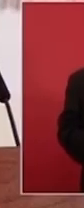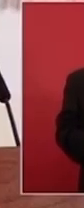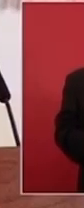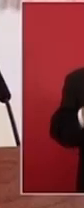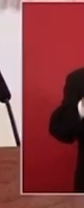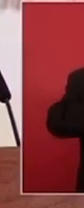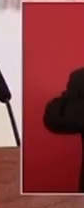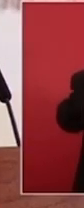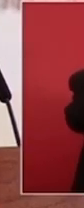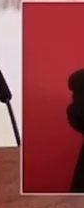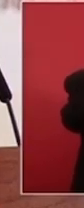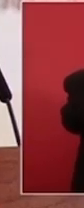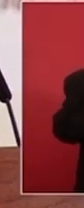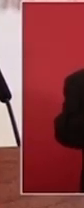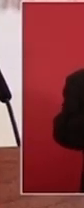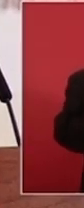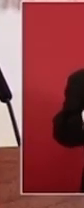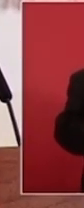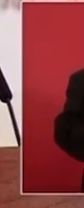pero respetarnos y buscar